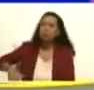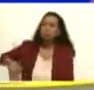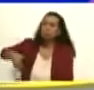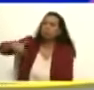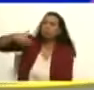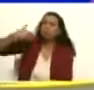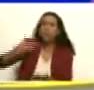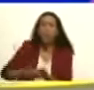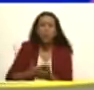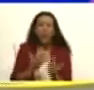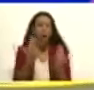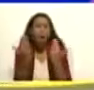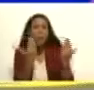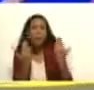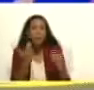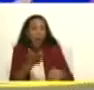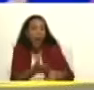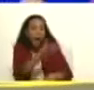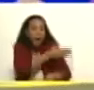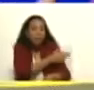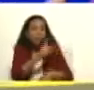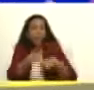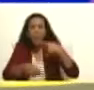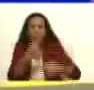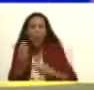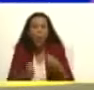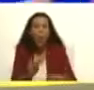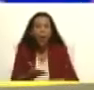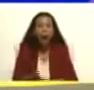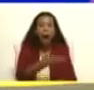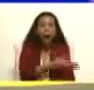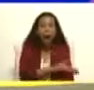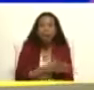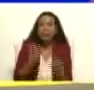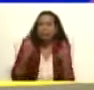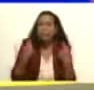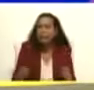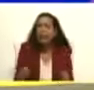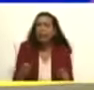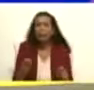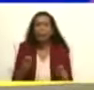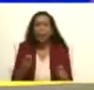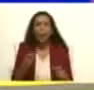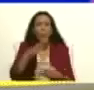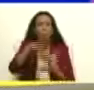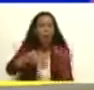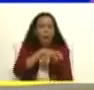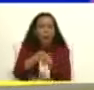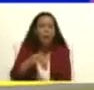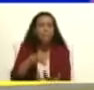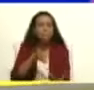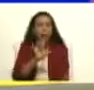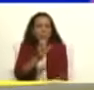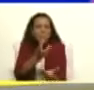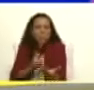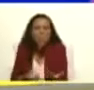Un antes y un después. Porque quienes han intentado descarrilarnos,